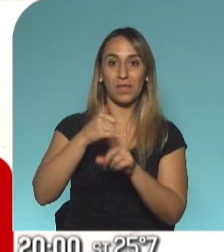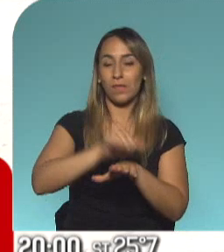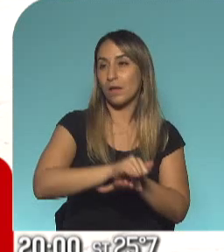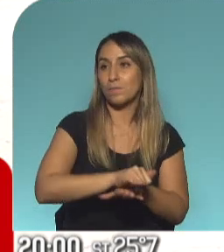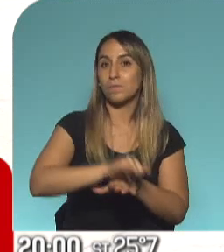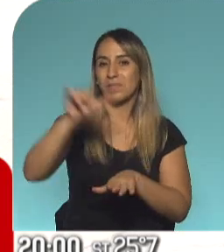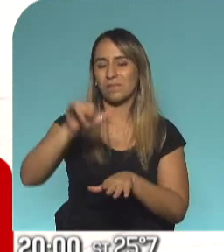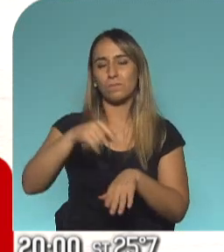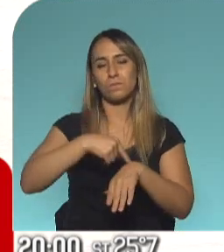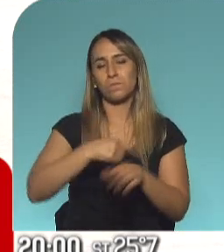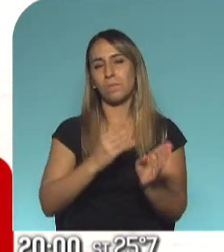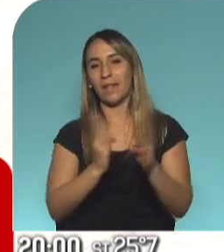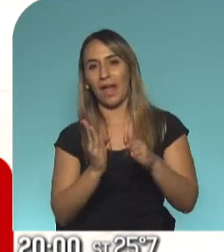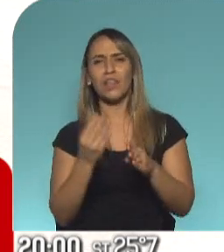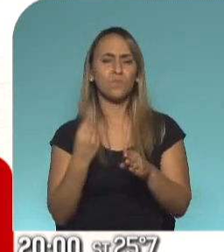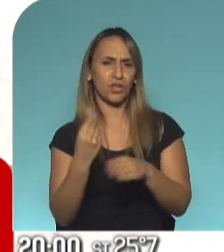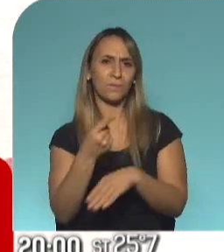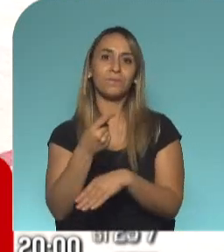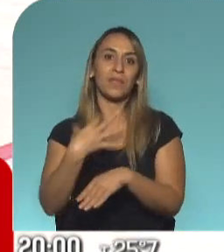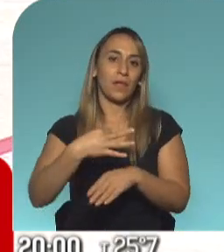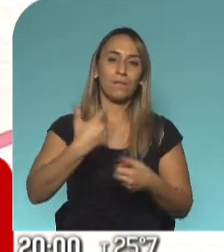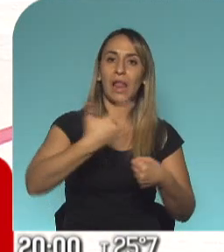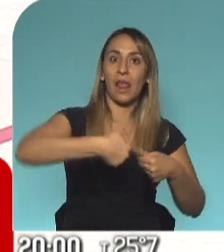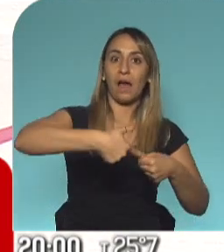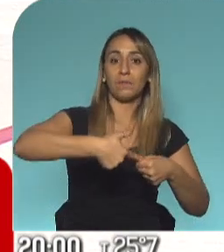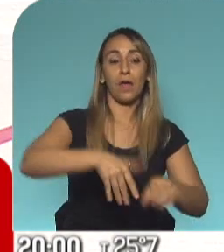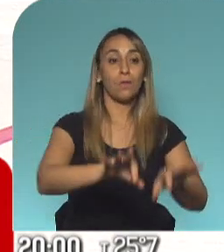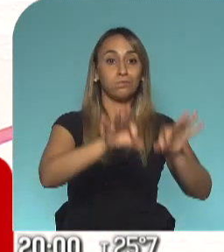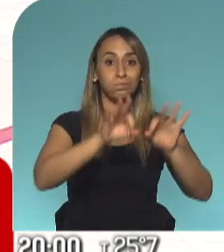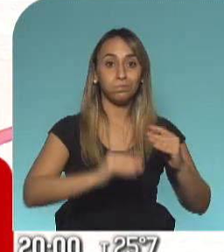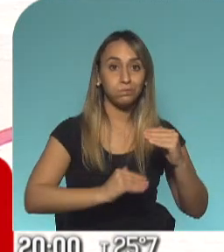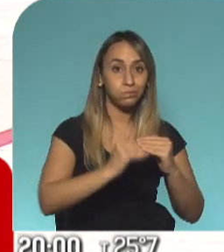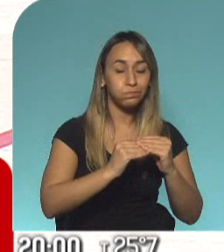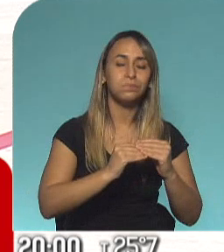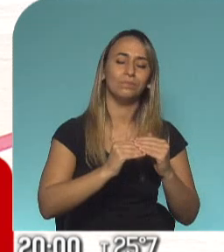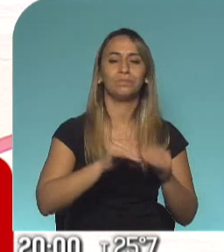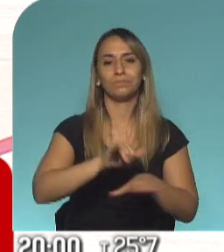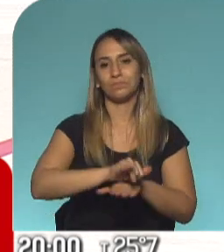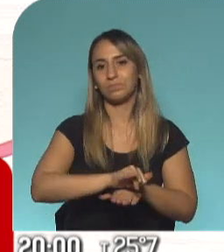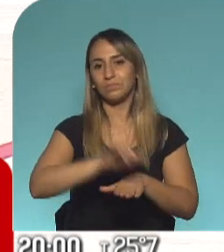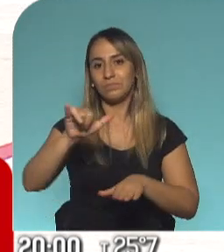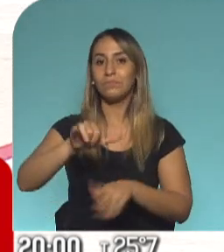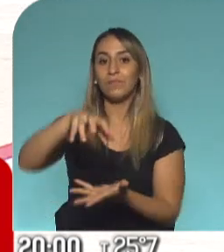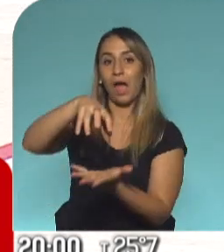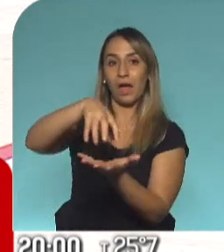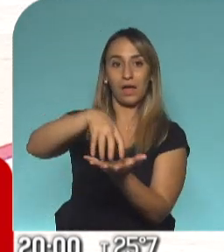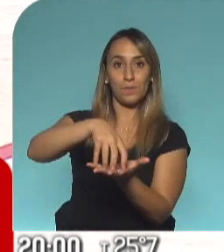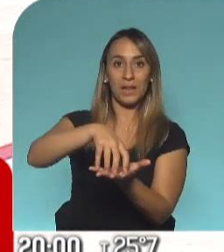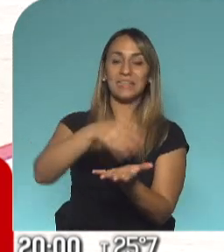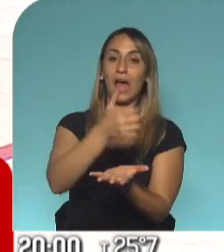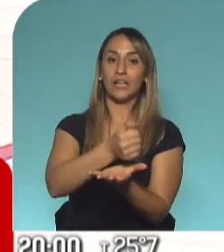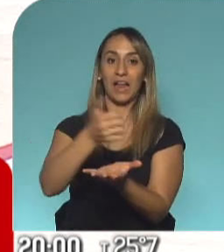cargar combustible. Es el vuelo 1050 de Aerolíneas Argentinas, que ya se prepara para